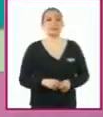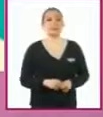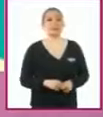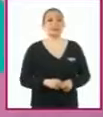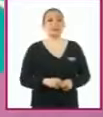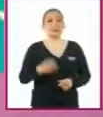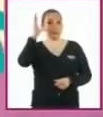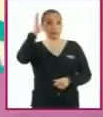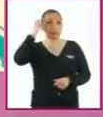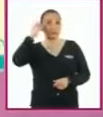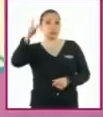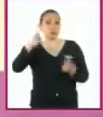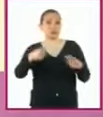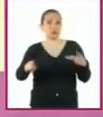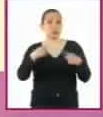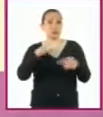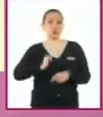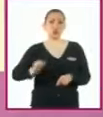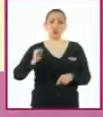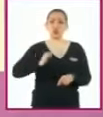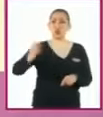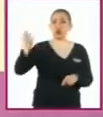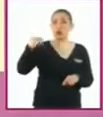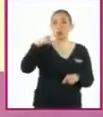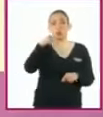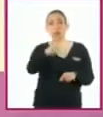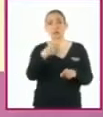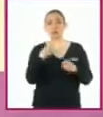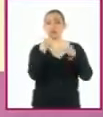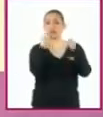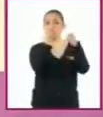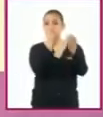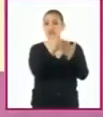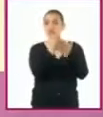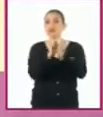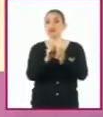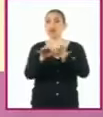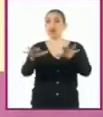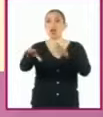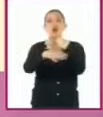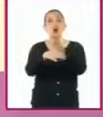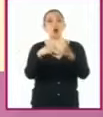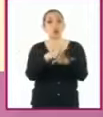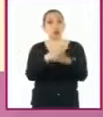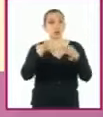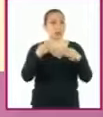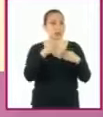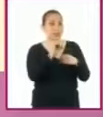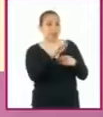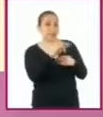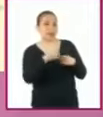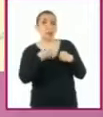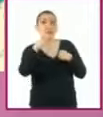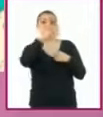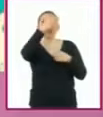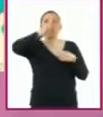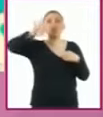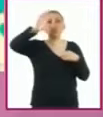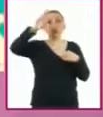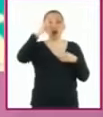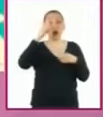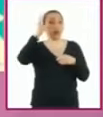En China, su música es muy antigua y se le atribuye una poderosa influencia sobre las cosas, seres vivos y el cosmos.